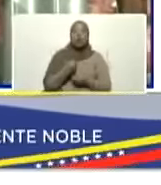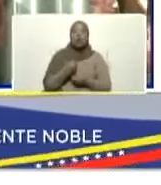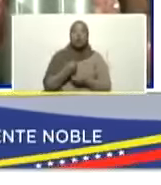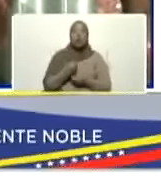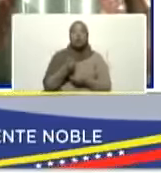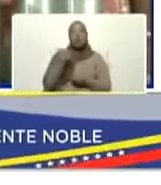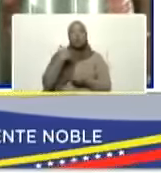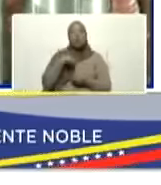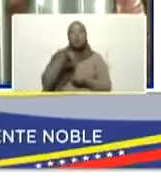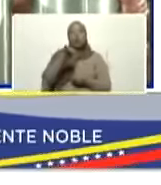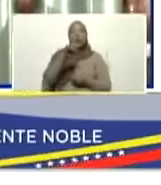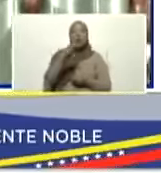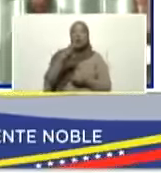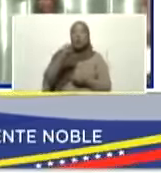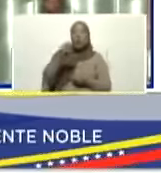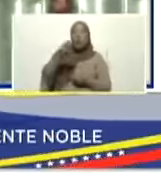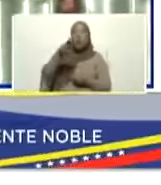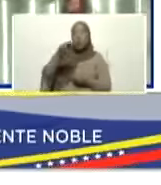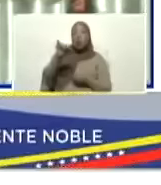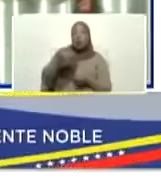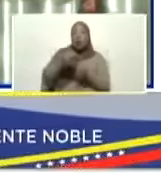desde el caño de Casa Coima,